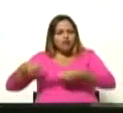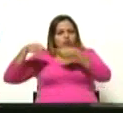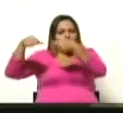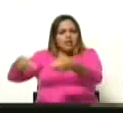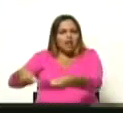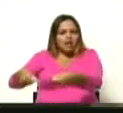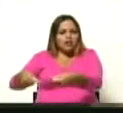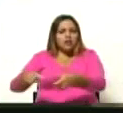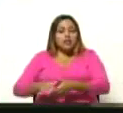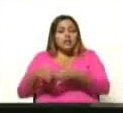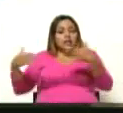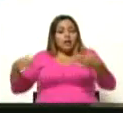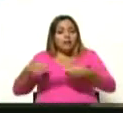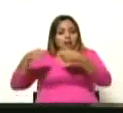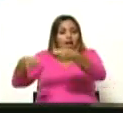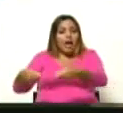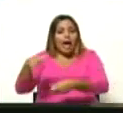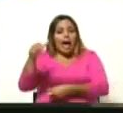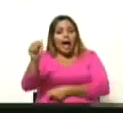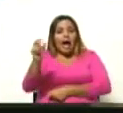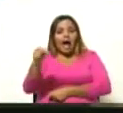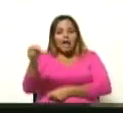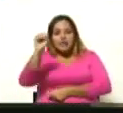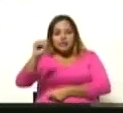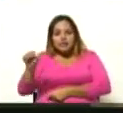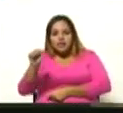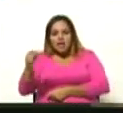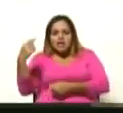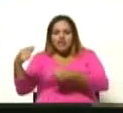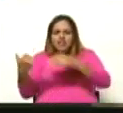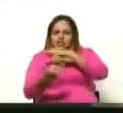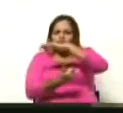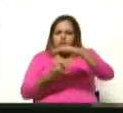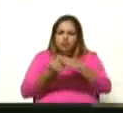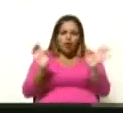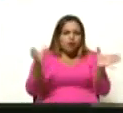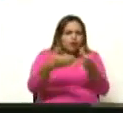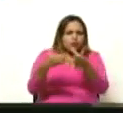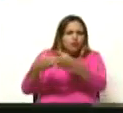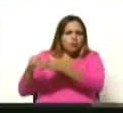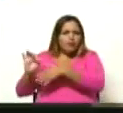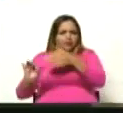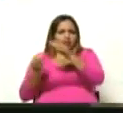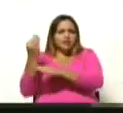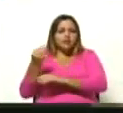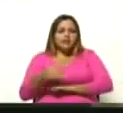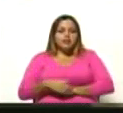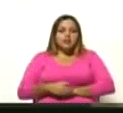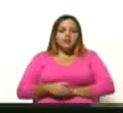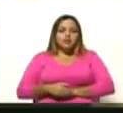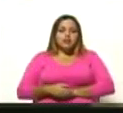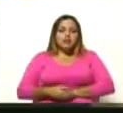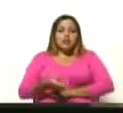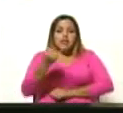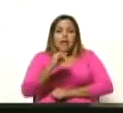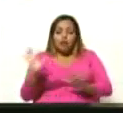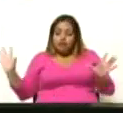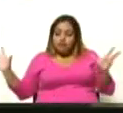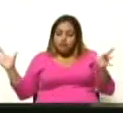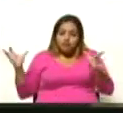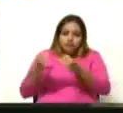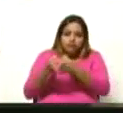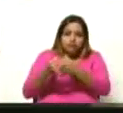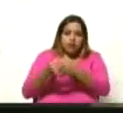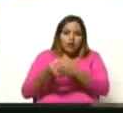y Automercados, ANSA, integrada por instituciones, cámaras, asociaciones y federaciones que agrupan a importantes cadenas